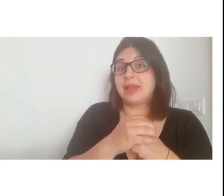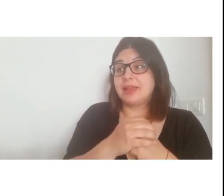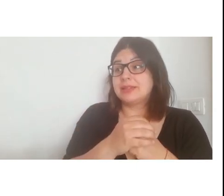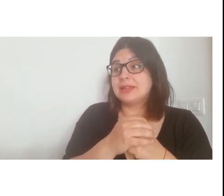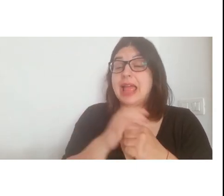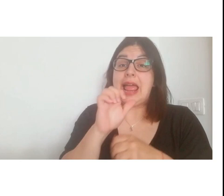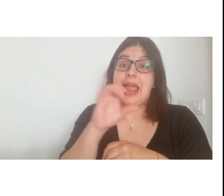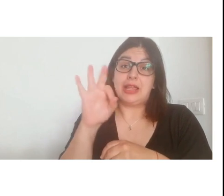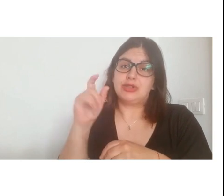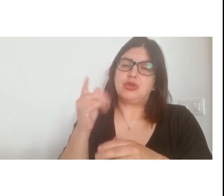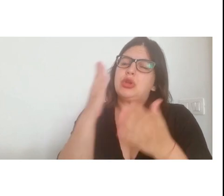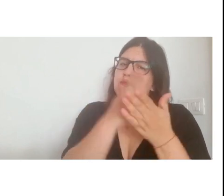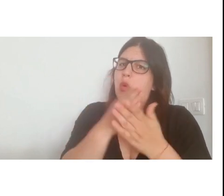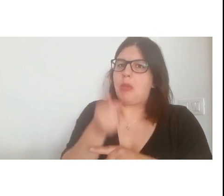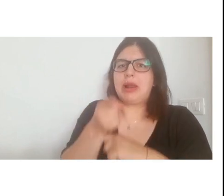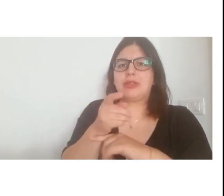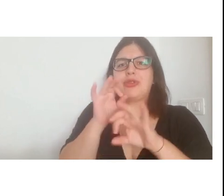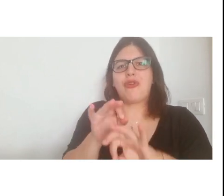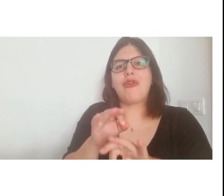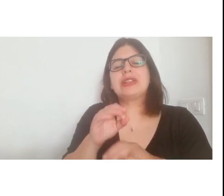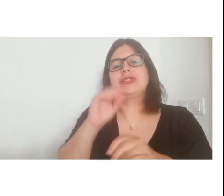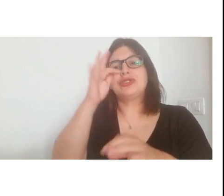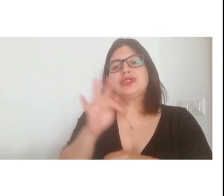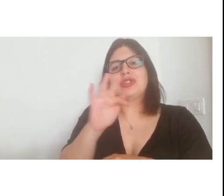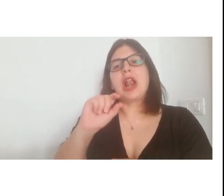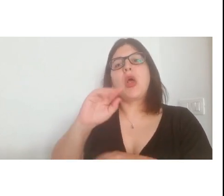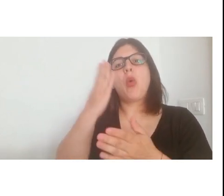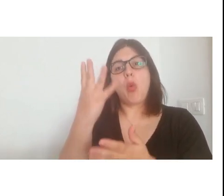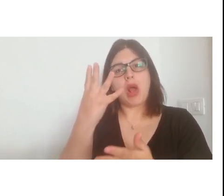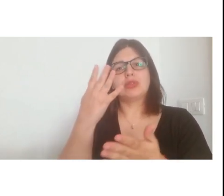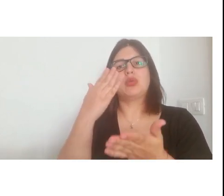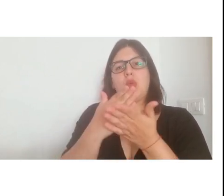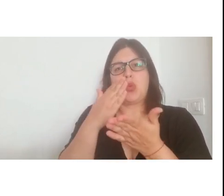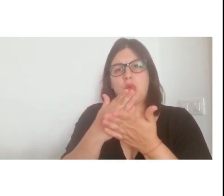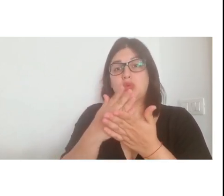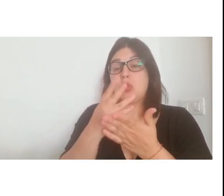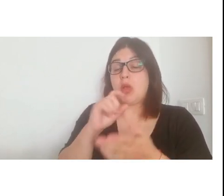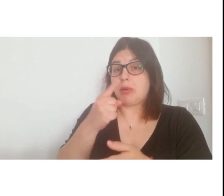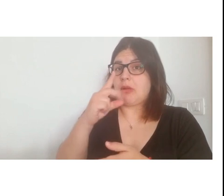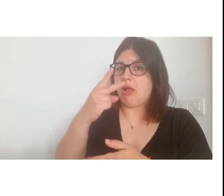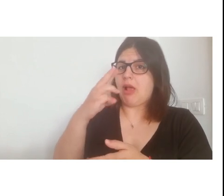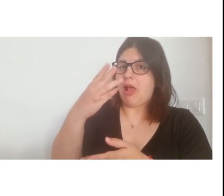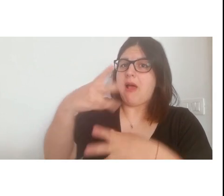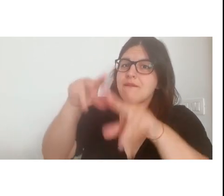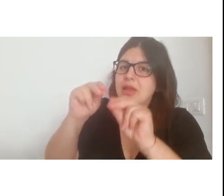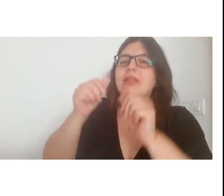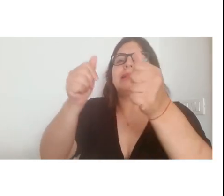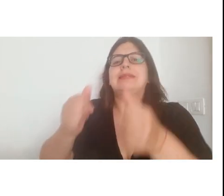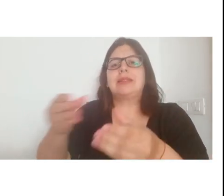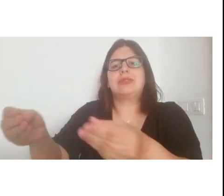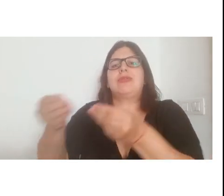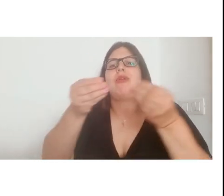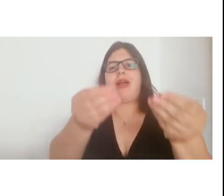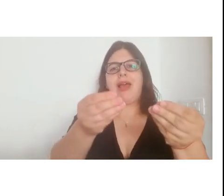a ESO é unha etapa obrigatoria que comprende 4 cursos. E ao rematar, obtense un título de graduado